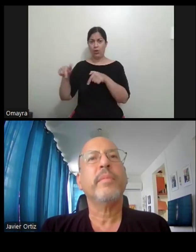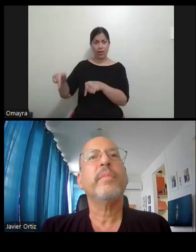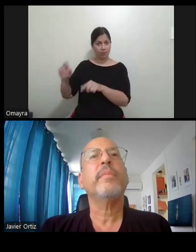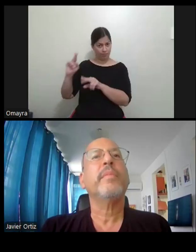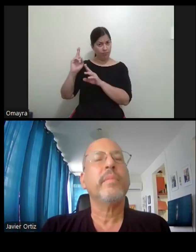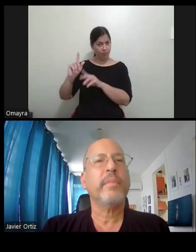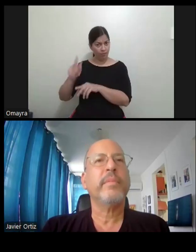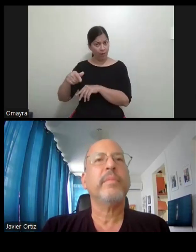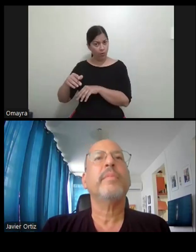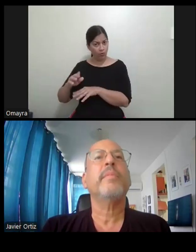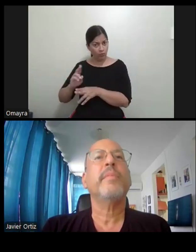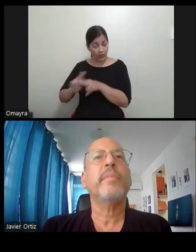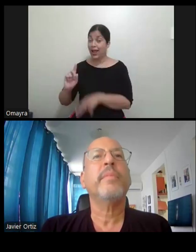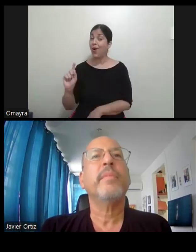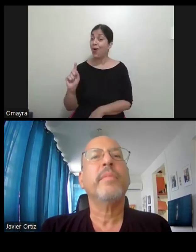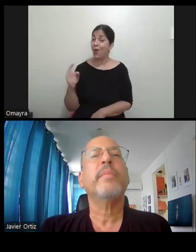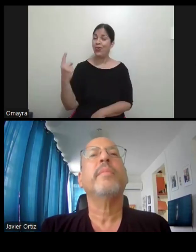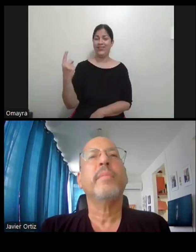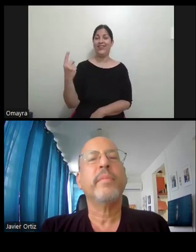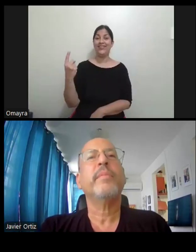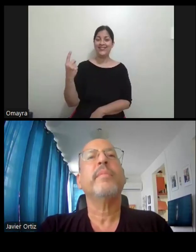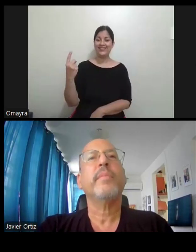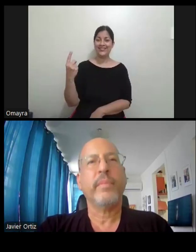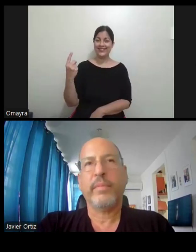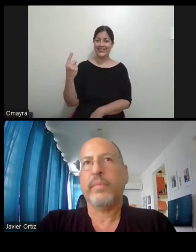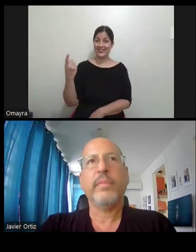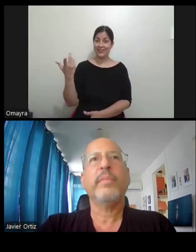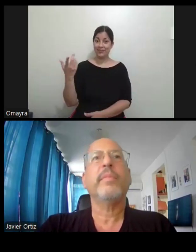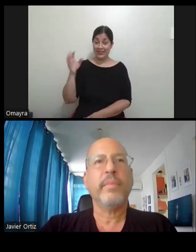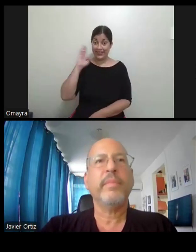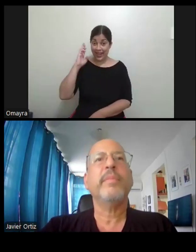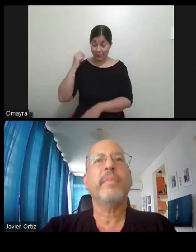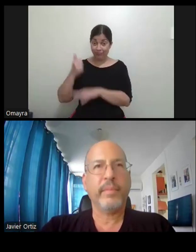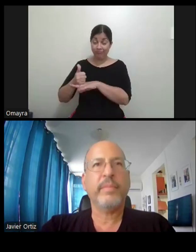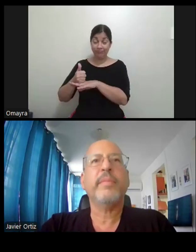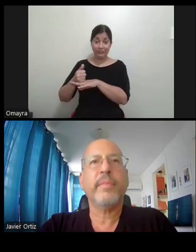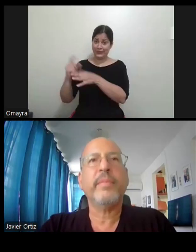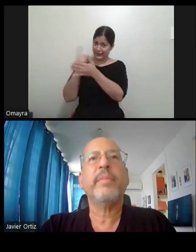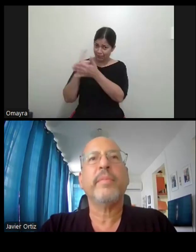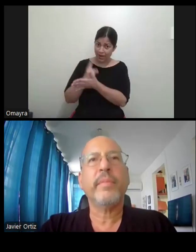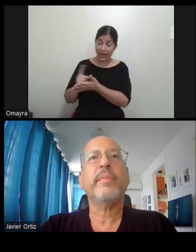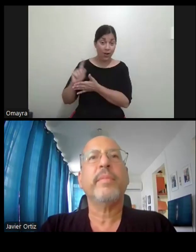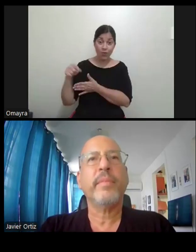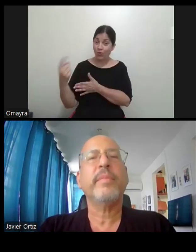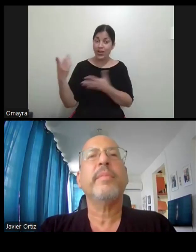Y ahí fue la única emisora por semanas. La única emisora de radio que tuvimos,